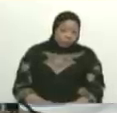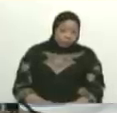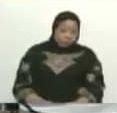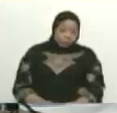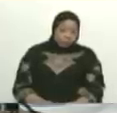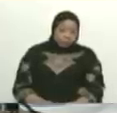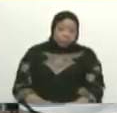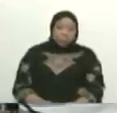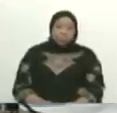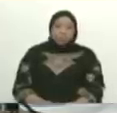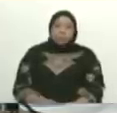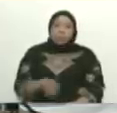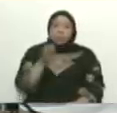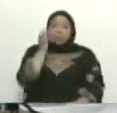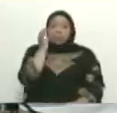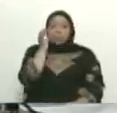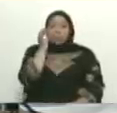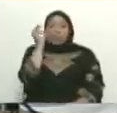una basura,